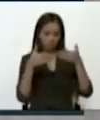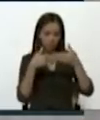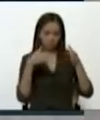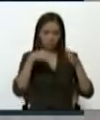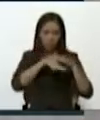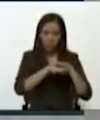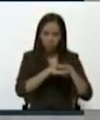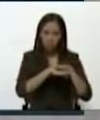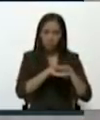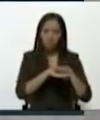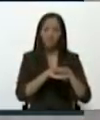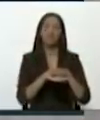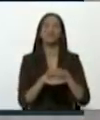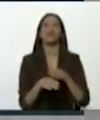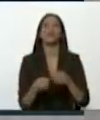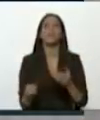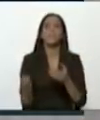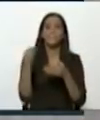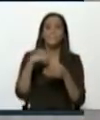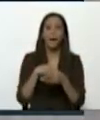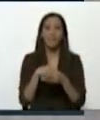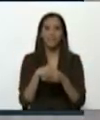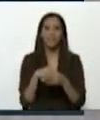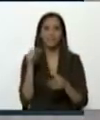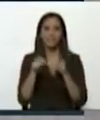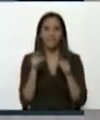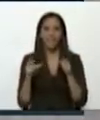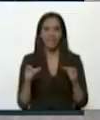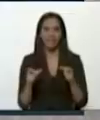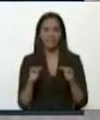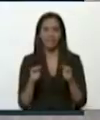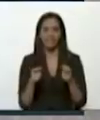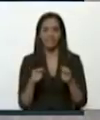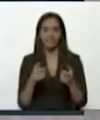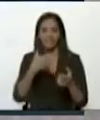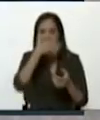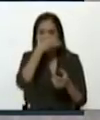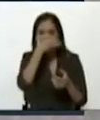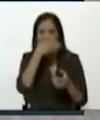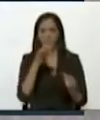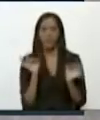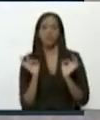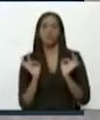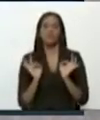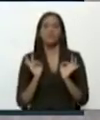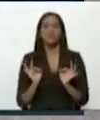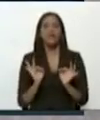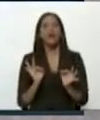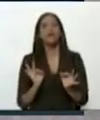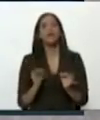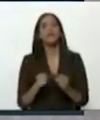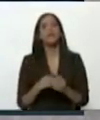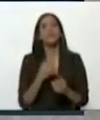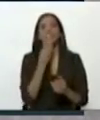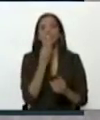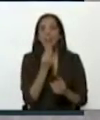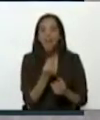incursión de agentes terroristas especiales,